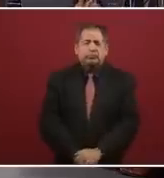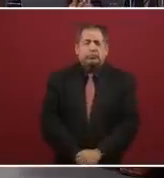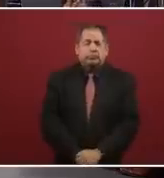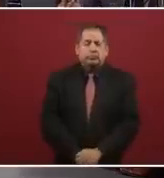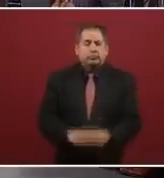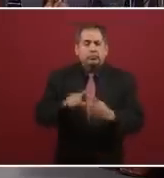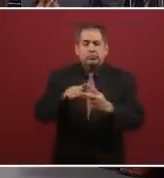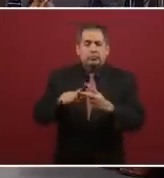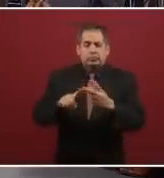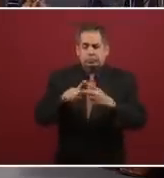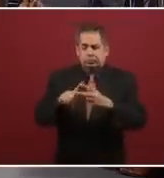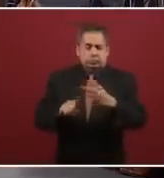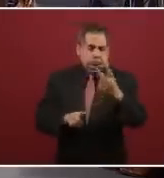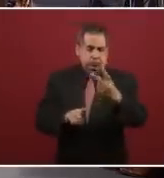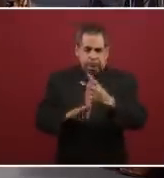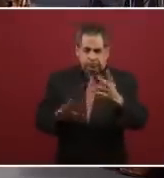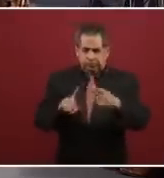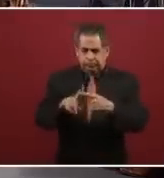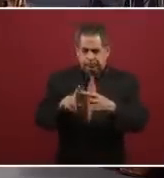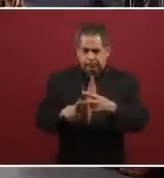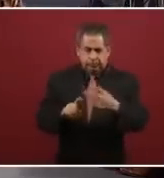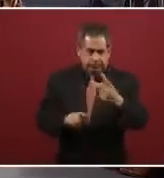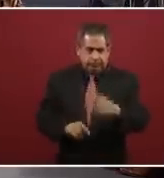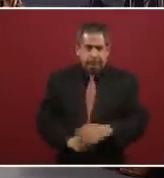Dos más.